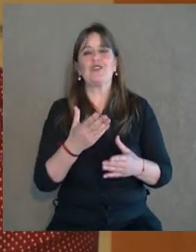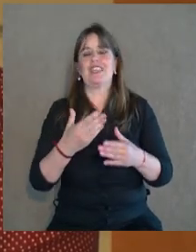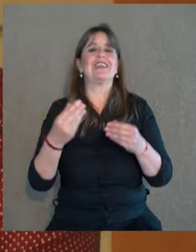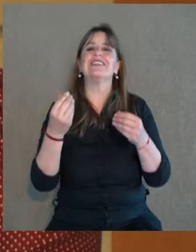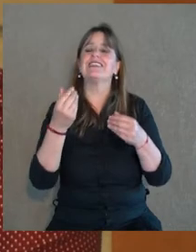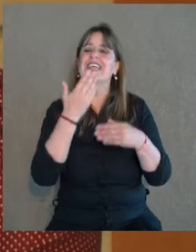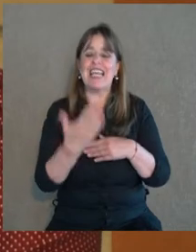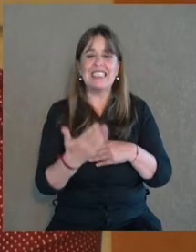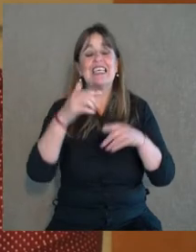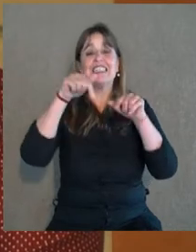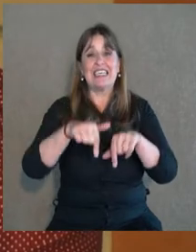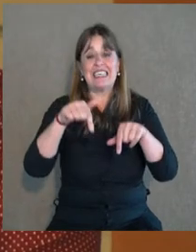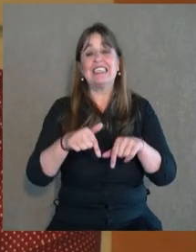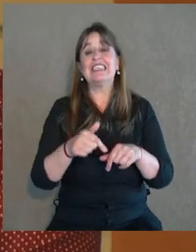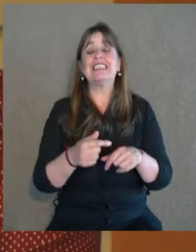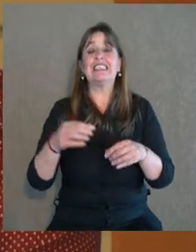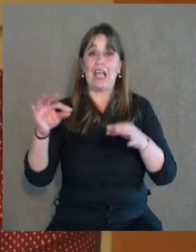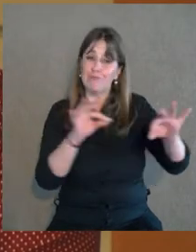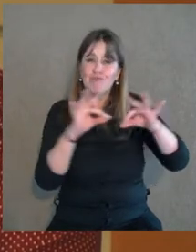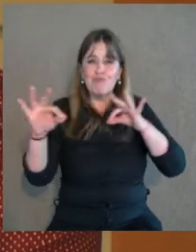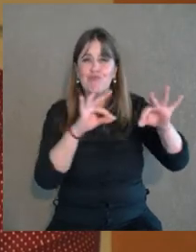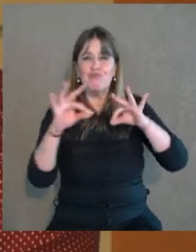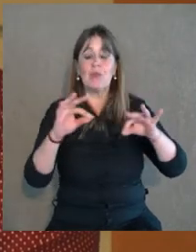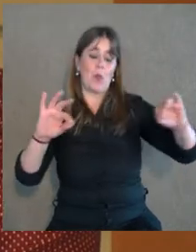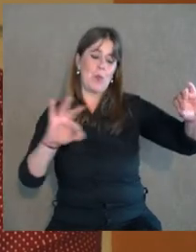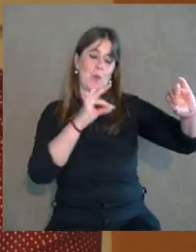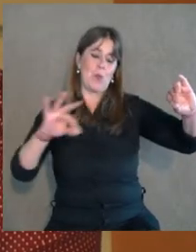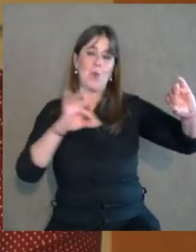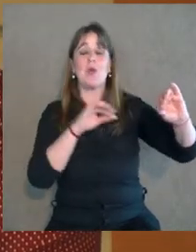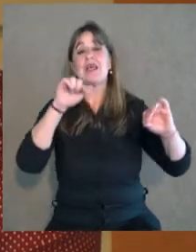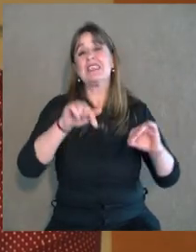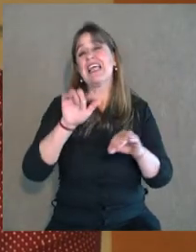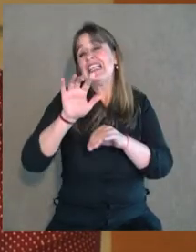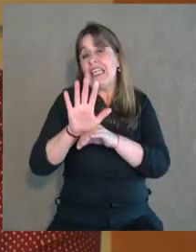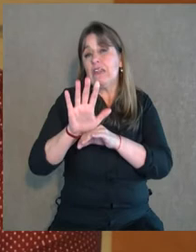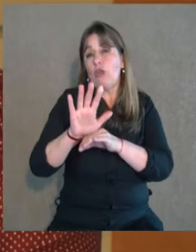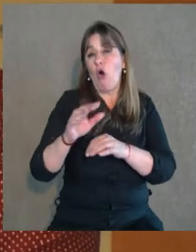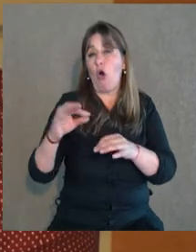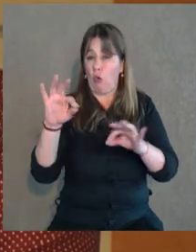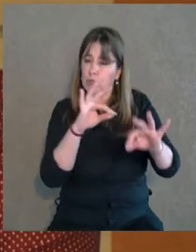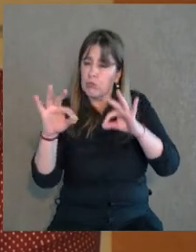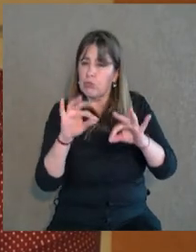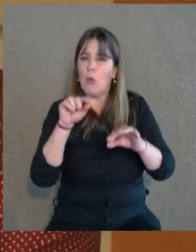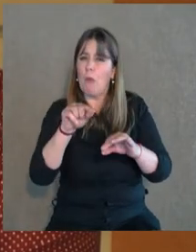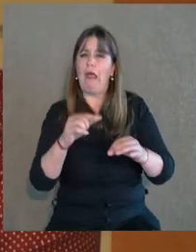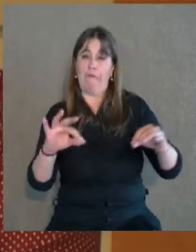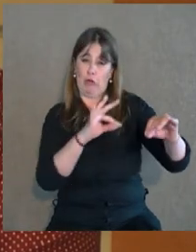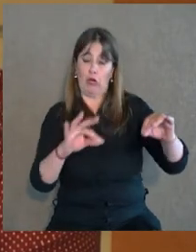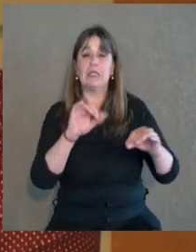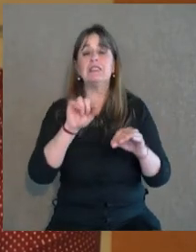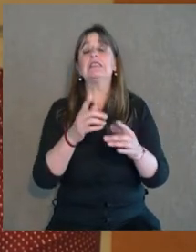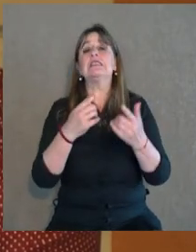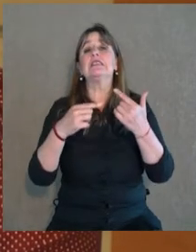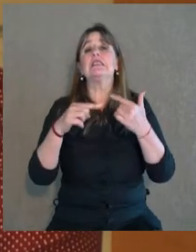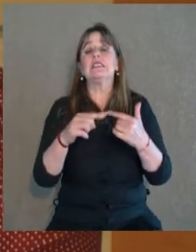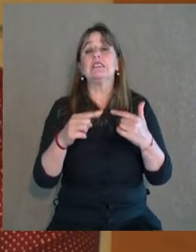este concierto es el quinto de los conciertos que él compuso para violín es un concierto hermoso realmente tiene muchos